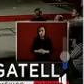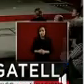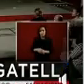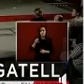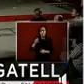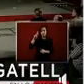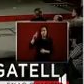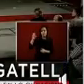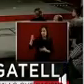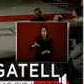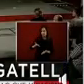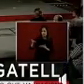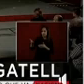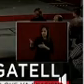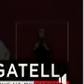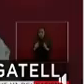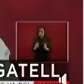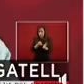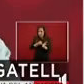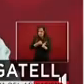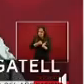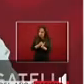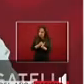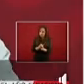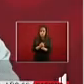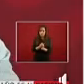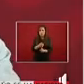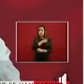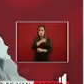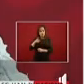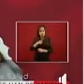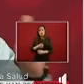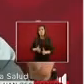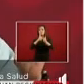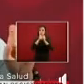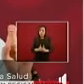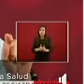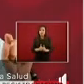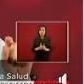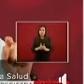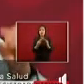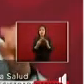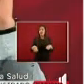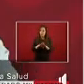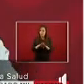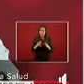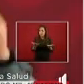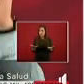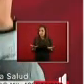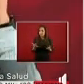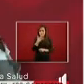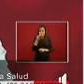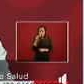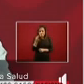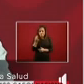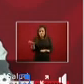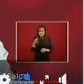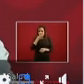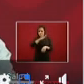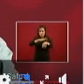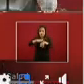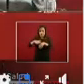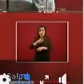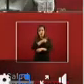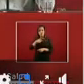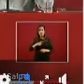este enérgico llamado a todos los mexicanos quédate en casa es muy simple el mensaje quédate en casa